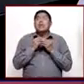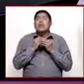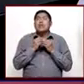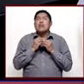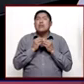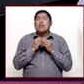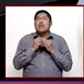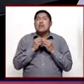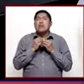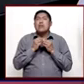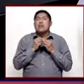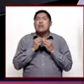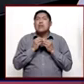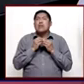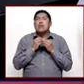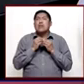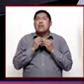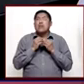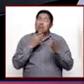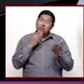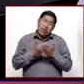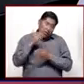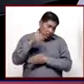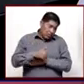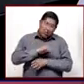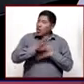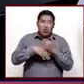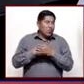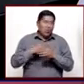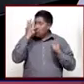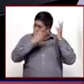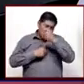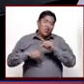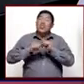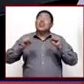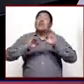Muy buenas noches a todos. Que pasen un lindo fin de semana junto a su familia.